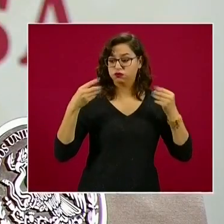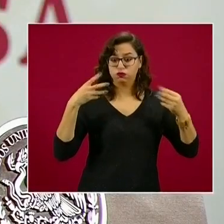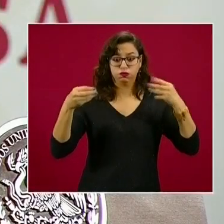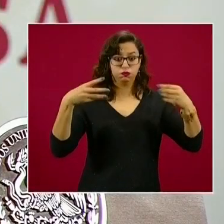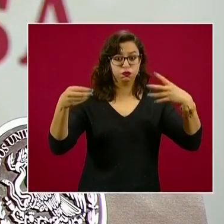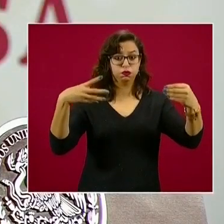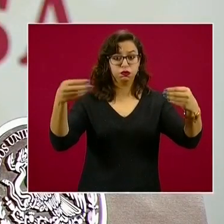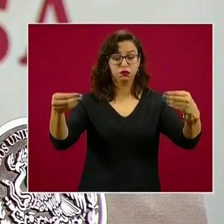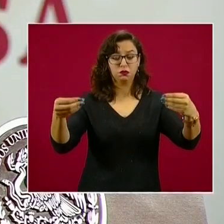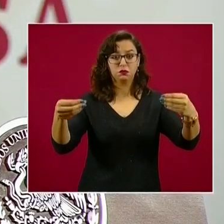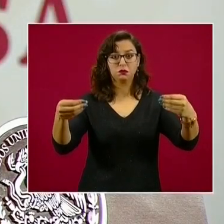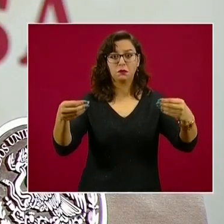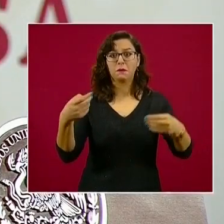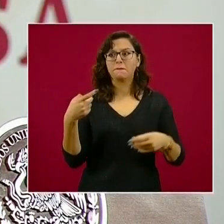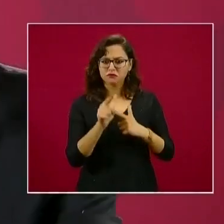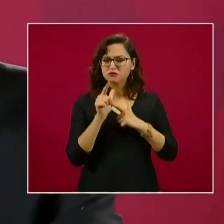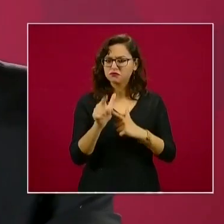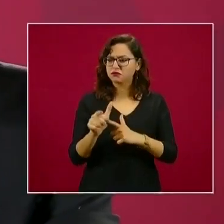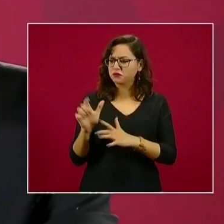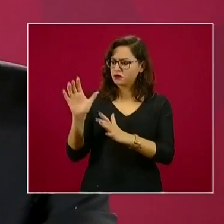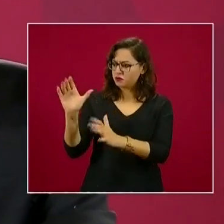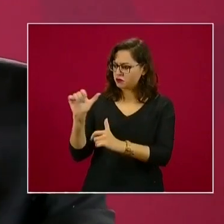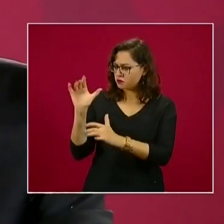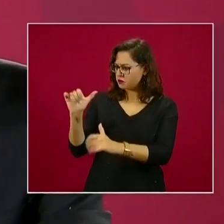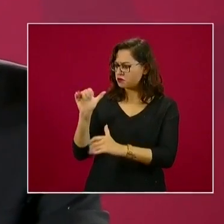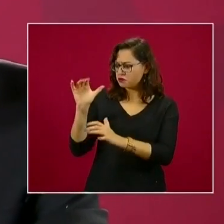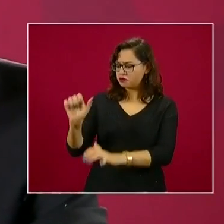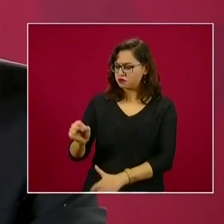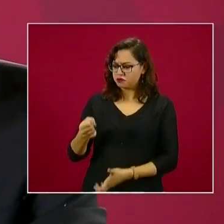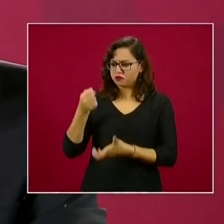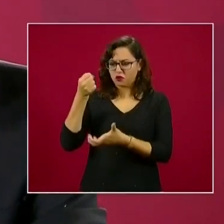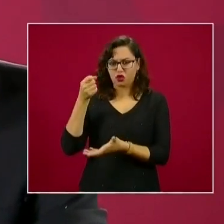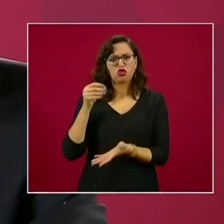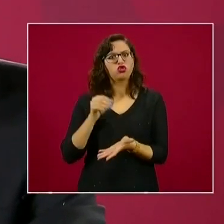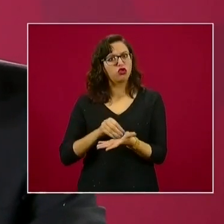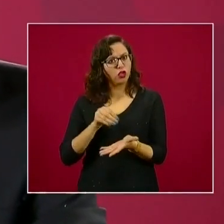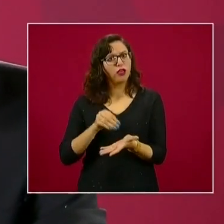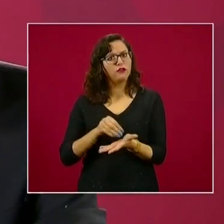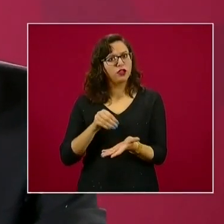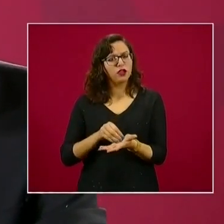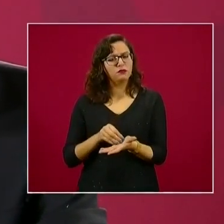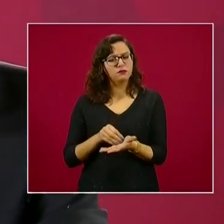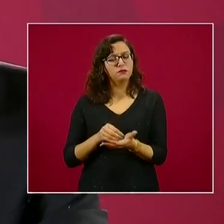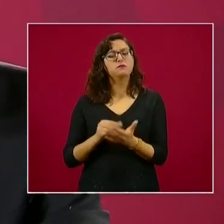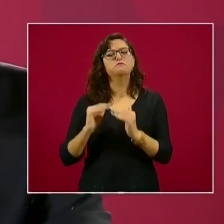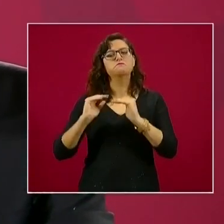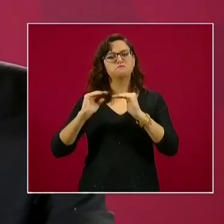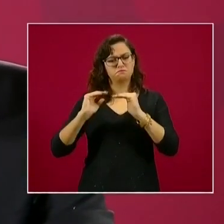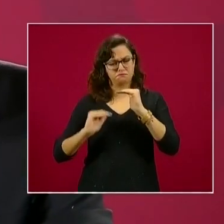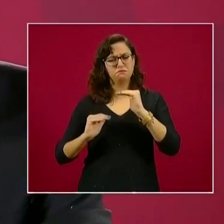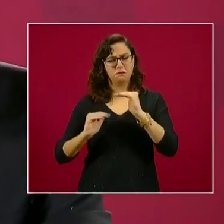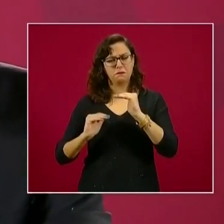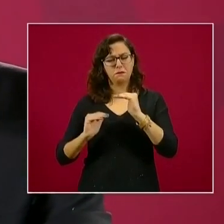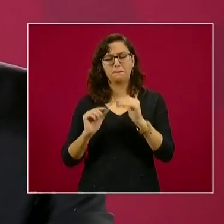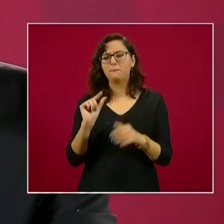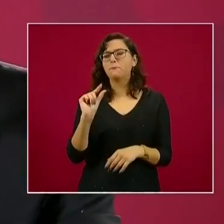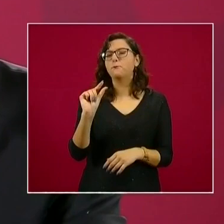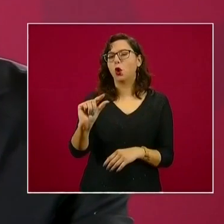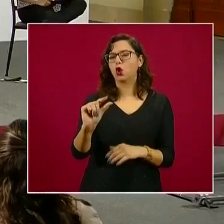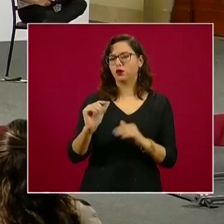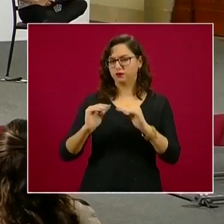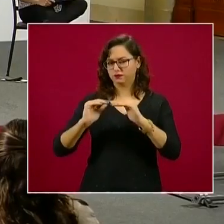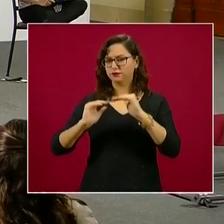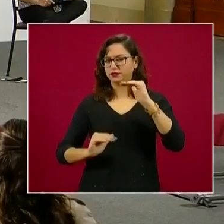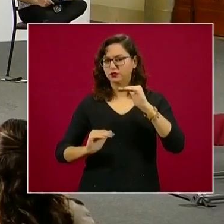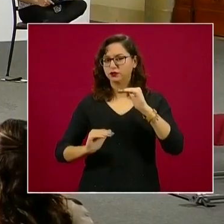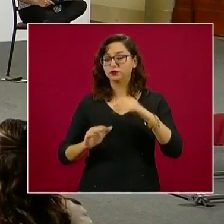una disminución mínima porque se cayó la economía, y porque